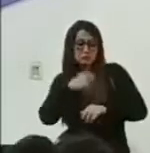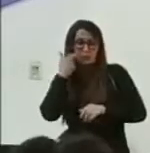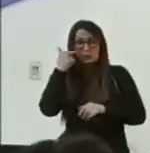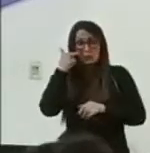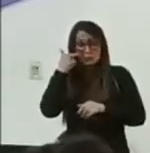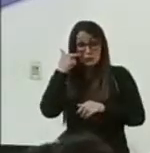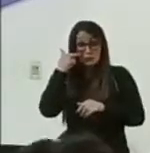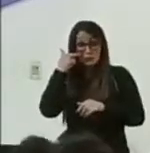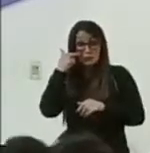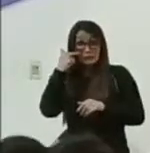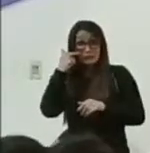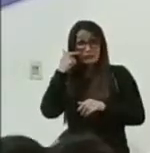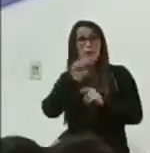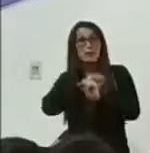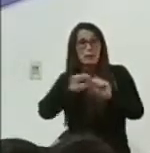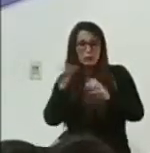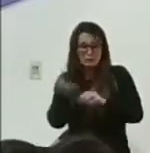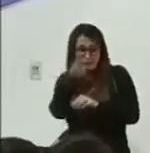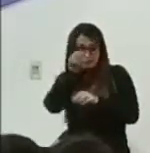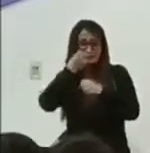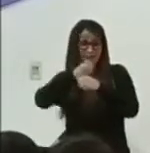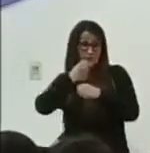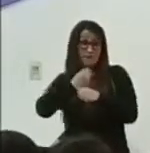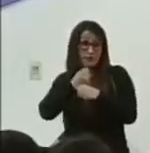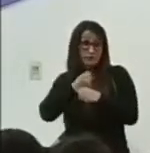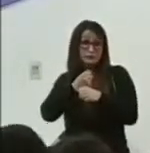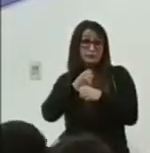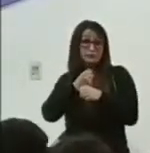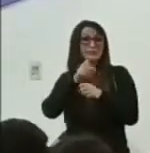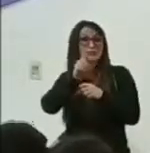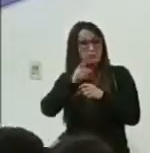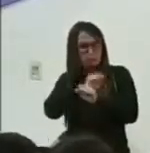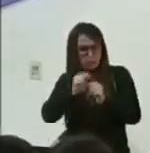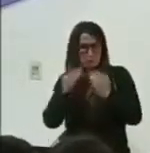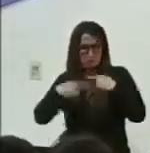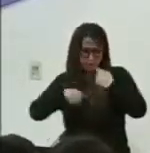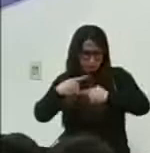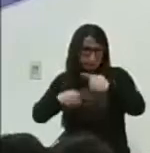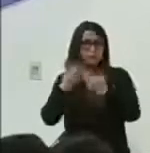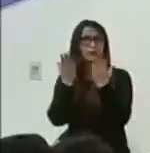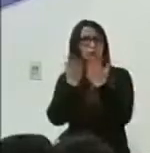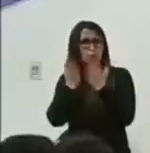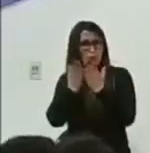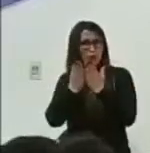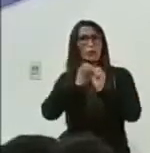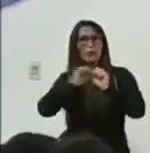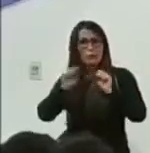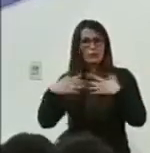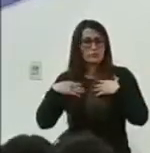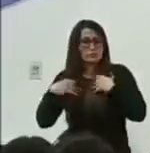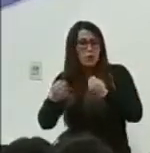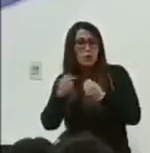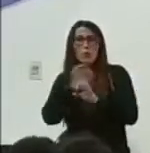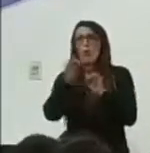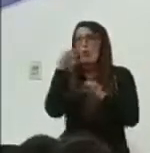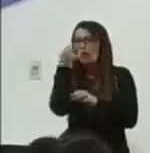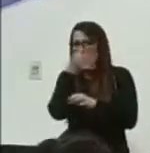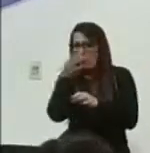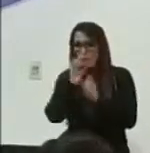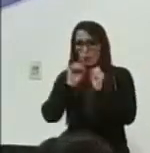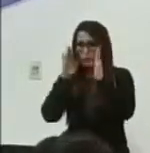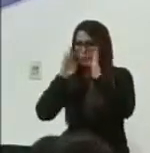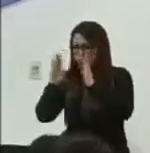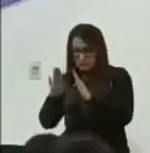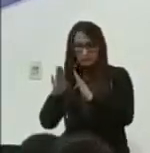para que consiga trabajo, para que estudie, para que se atienda si tiene un problema de adicción, para que